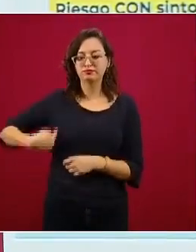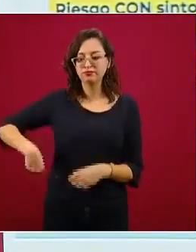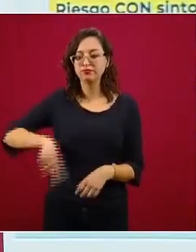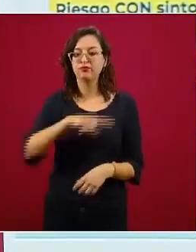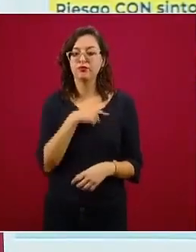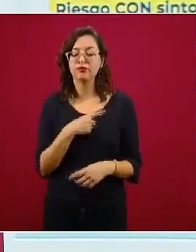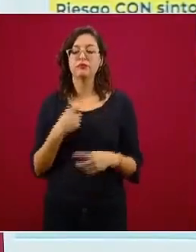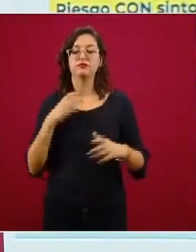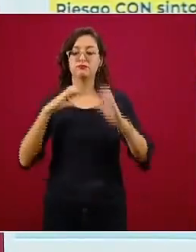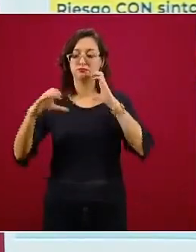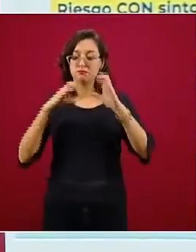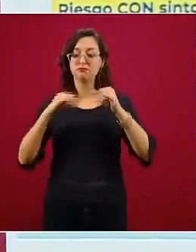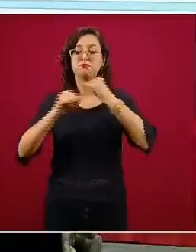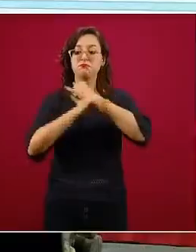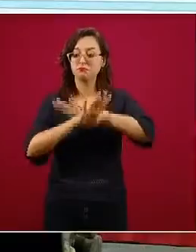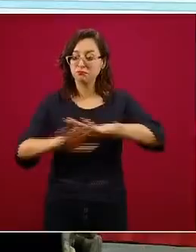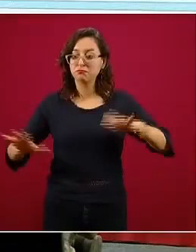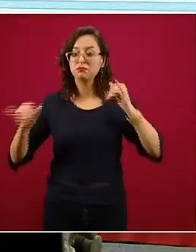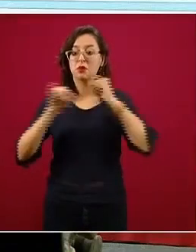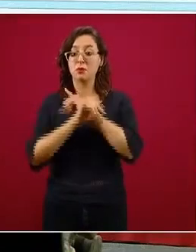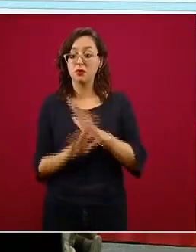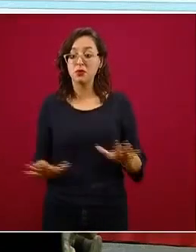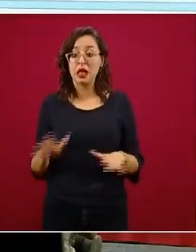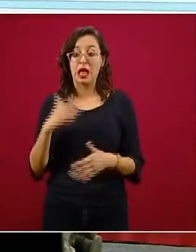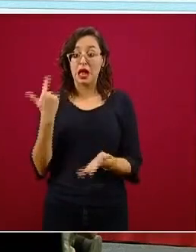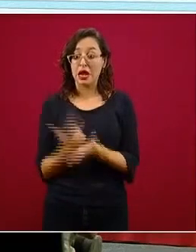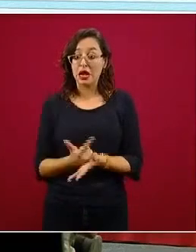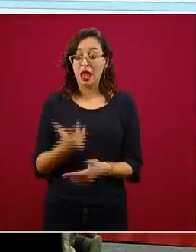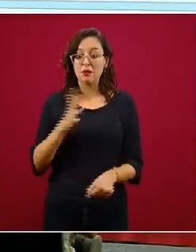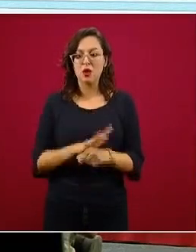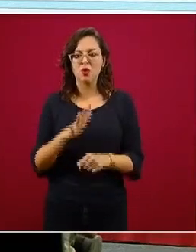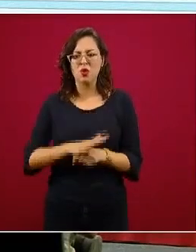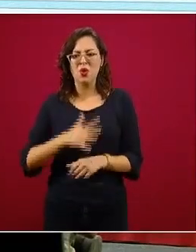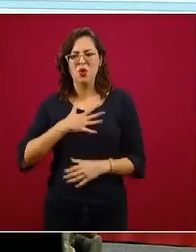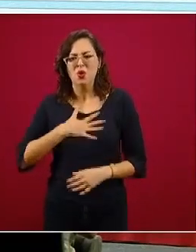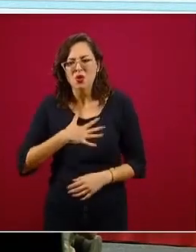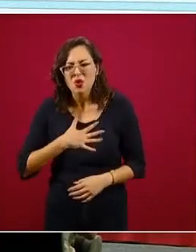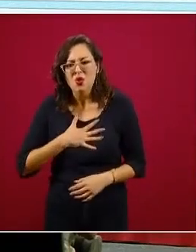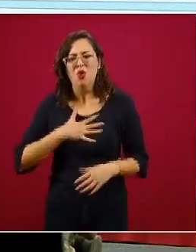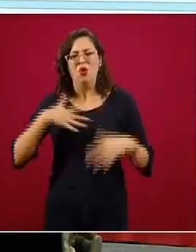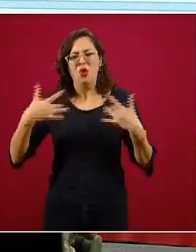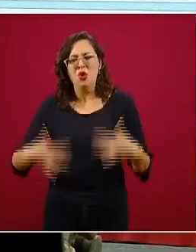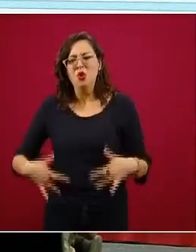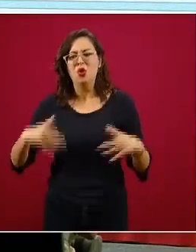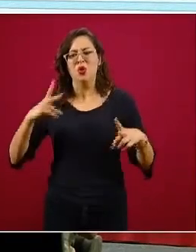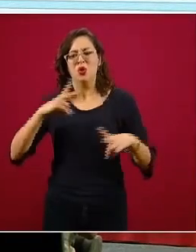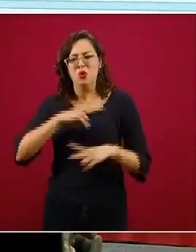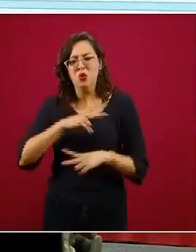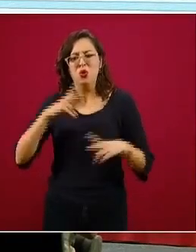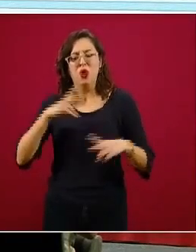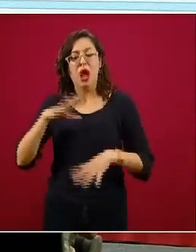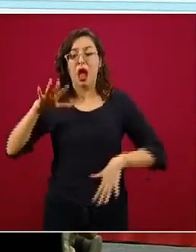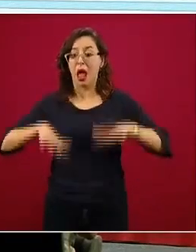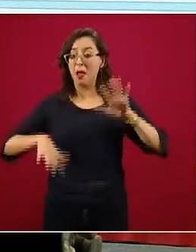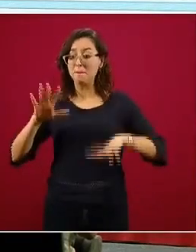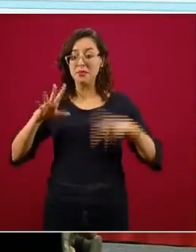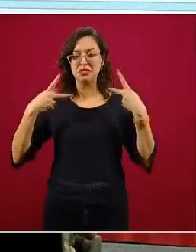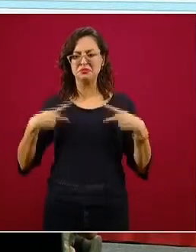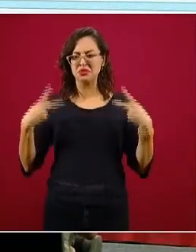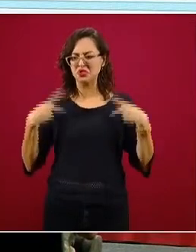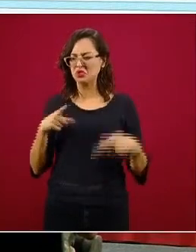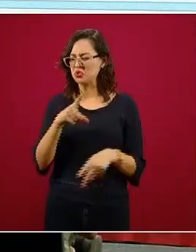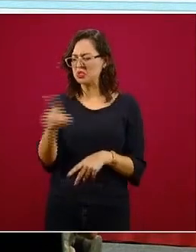la comunicación de riesgo de hablar sobre los signos de alarma, dolor de pecho, dificultad para respirar, muchas veces cuando ya